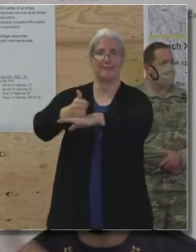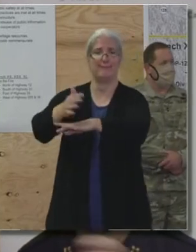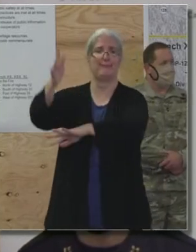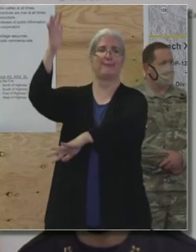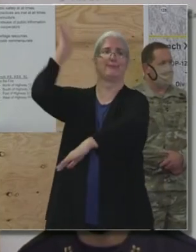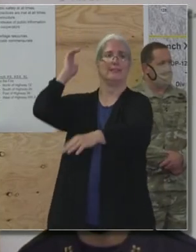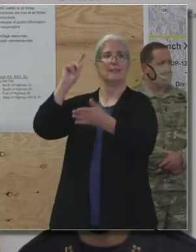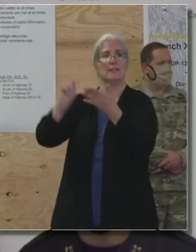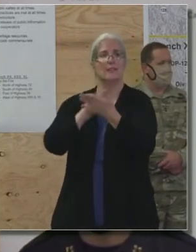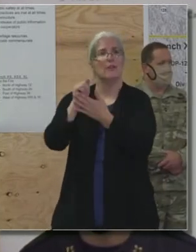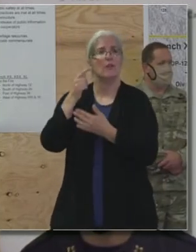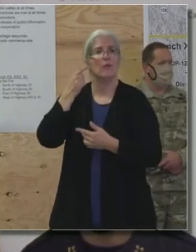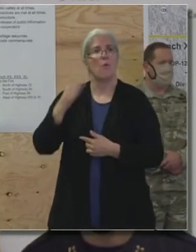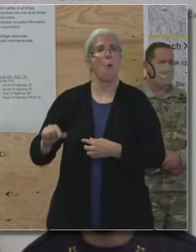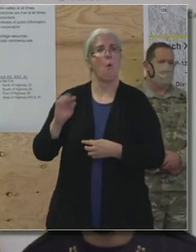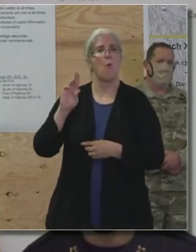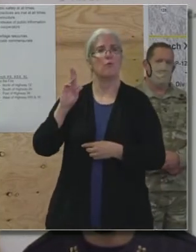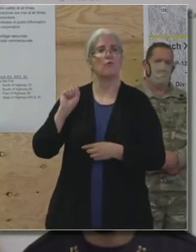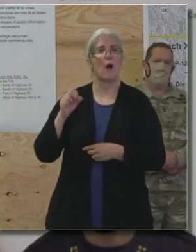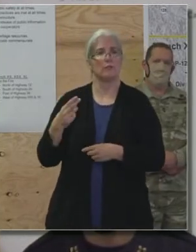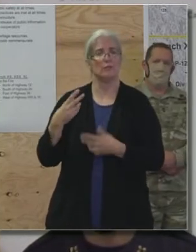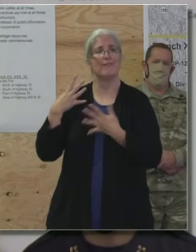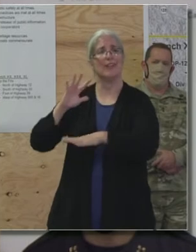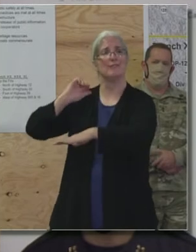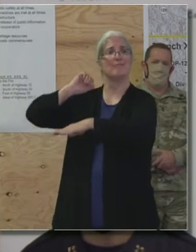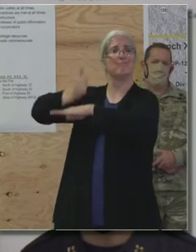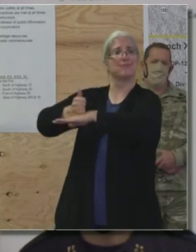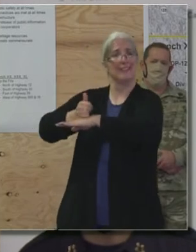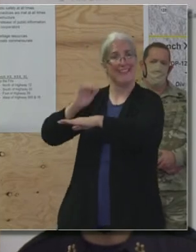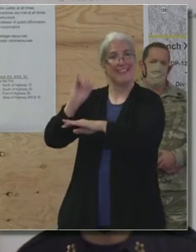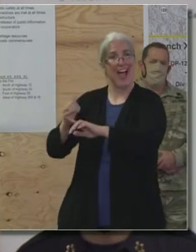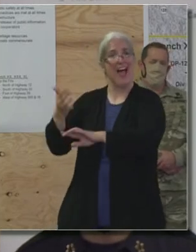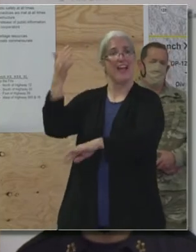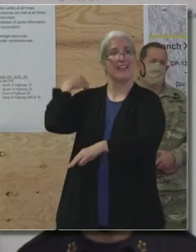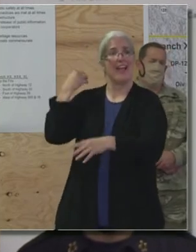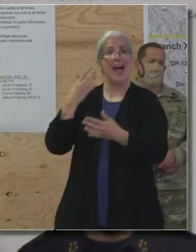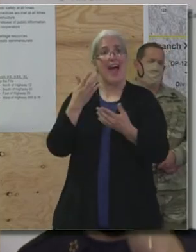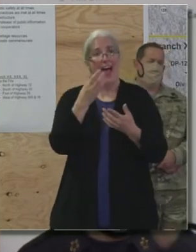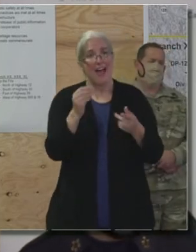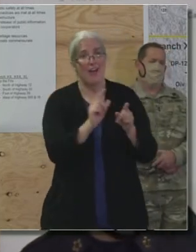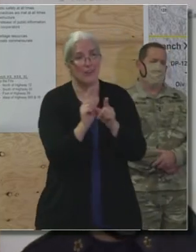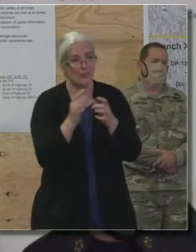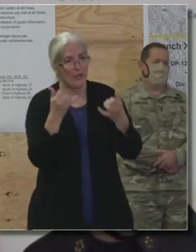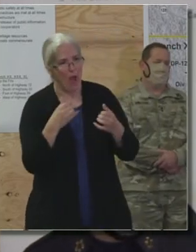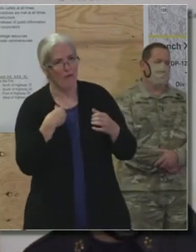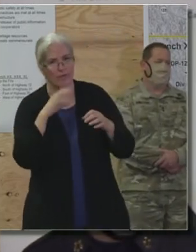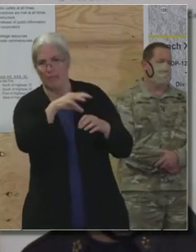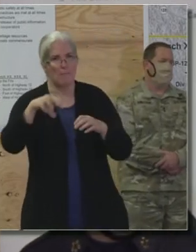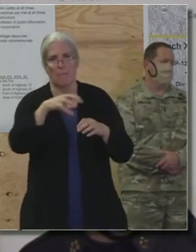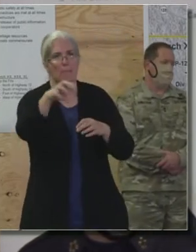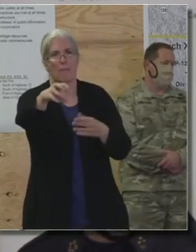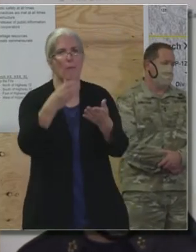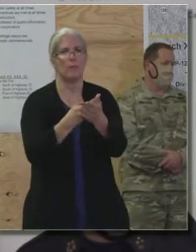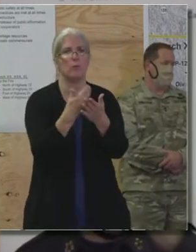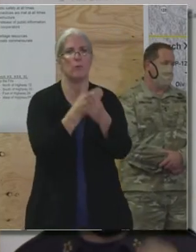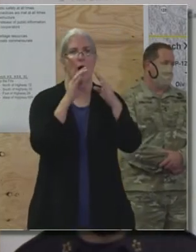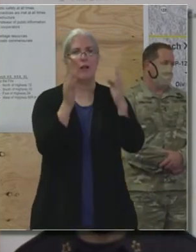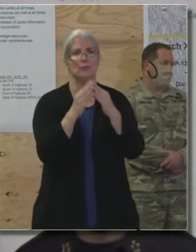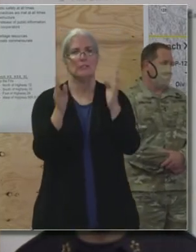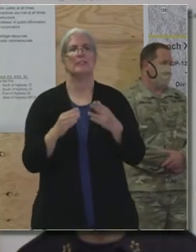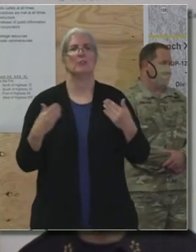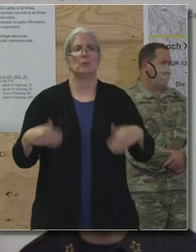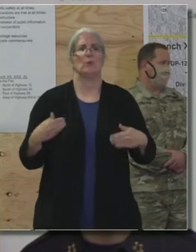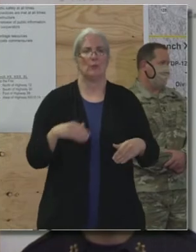cuando cerca de la fundación del estado no son los desarrollos más contemporáneos así que yo diría que este es un reto singular